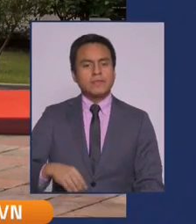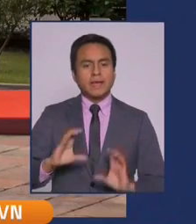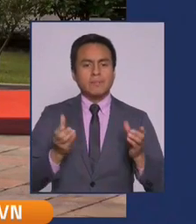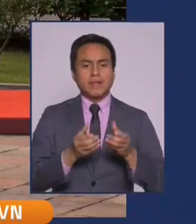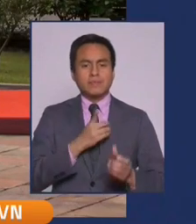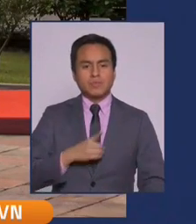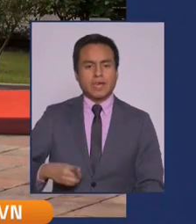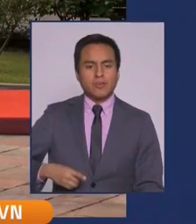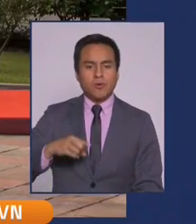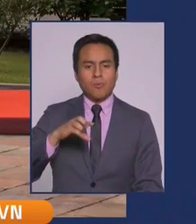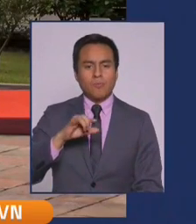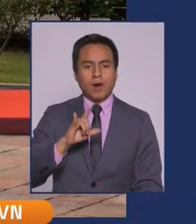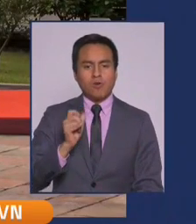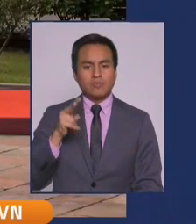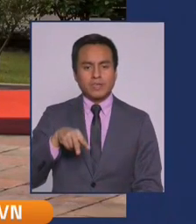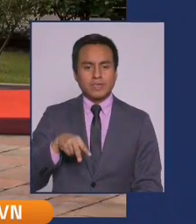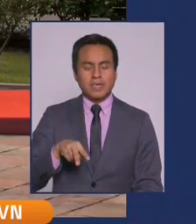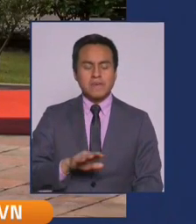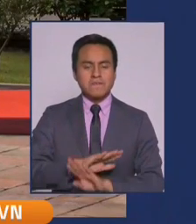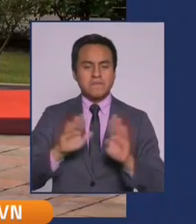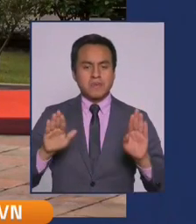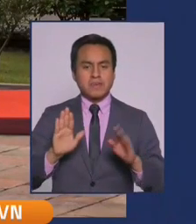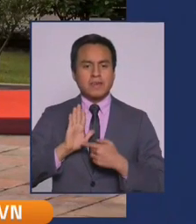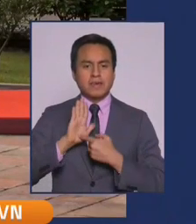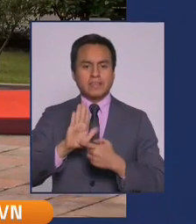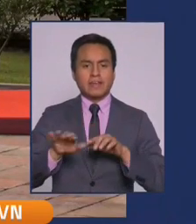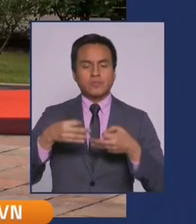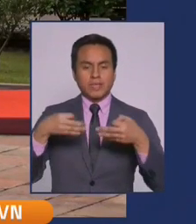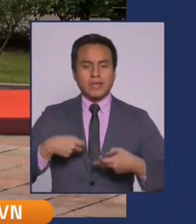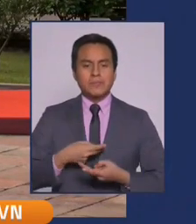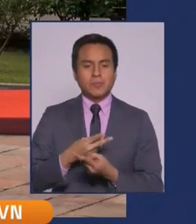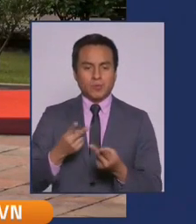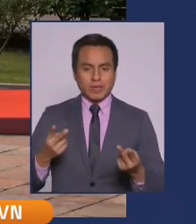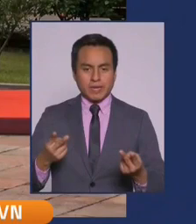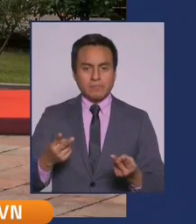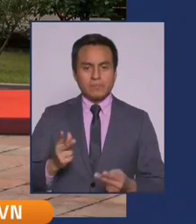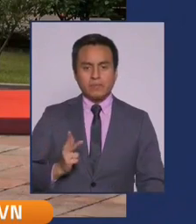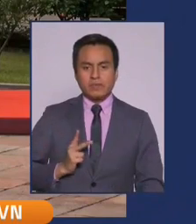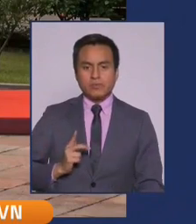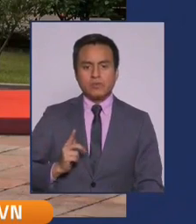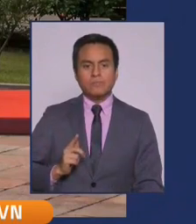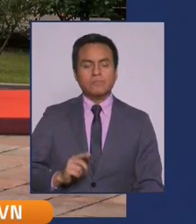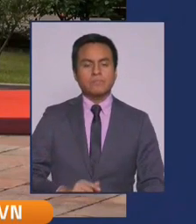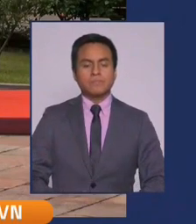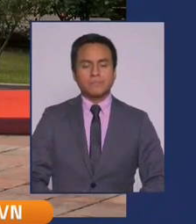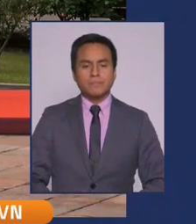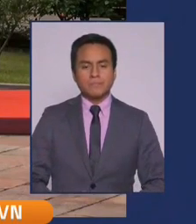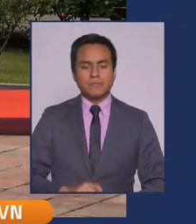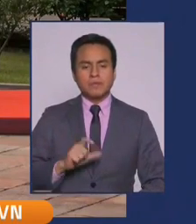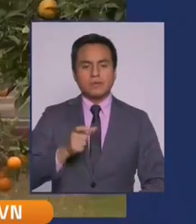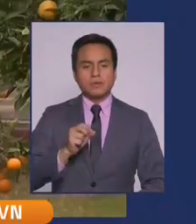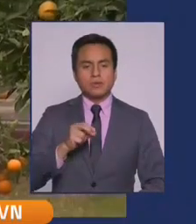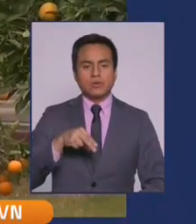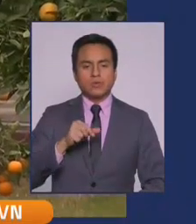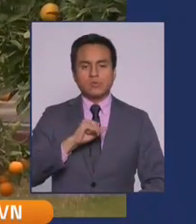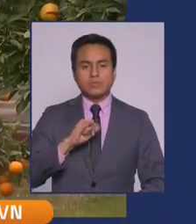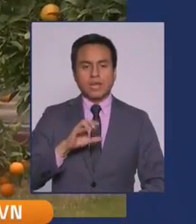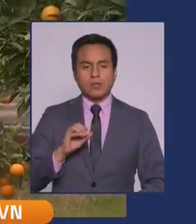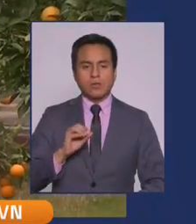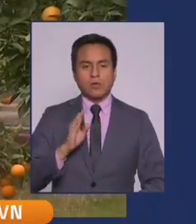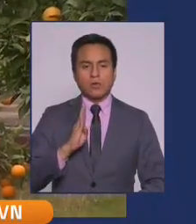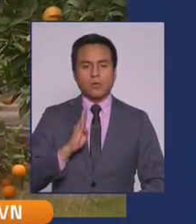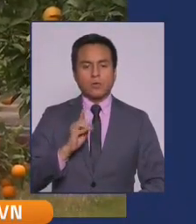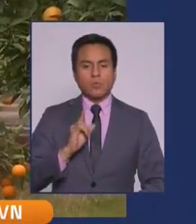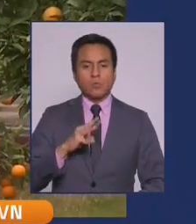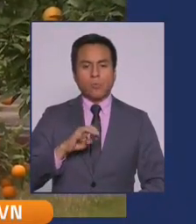Incumbentes ahora, ¿no? Los que se salieron. No, lo cambiamos. ¿Y cómo se llama? Sí. Chile nos vamos. ¿Chile